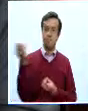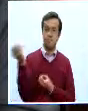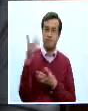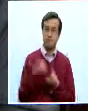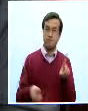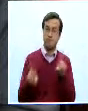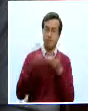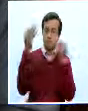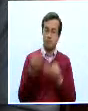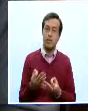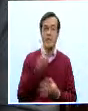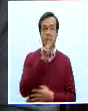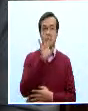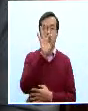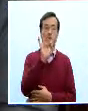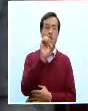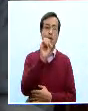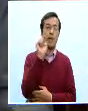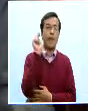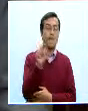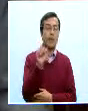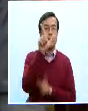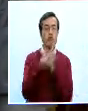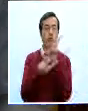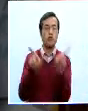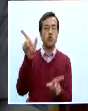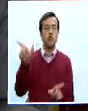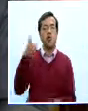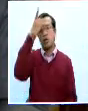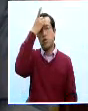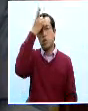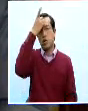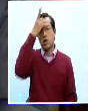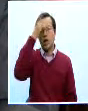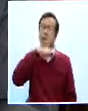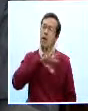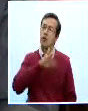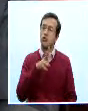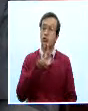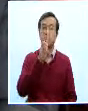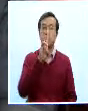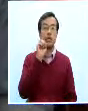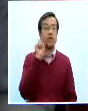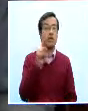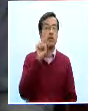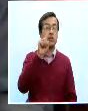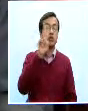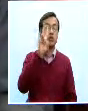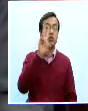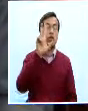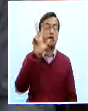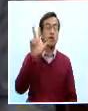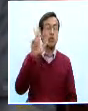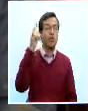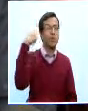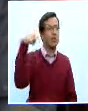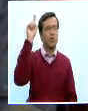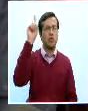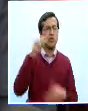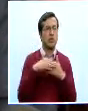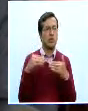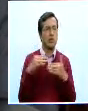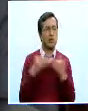alrededor de 190.000 contribuyentes adeudan al servicio de rentas internas aproximadamente seis mil ciento setenta y tres millones